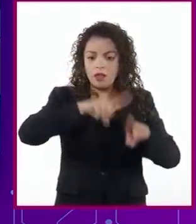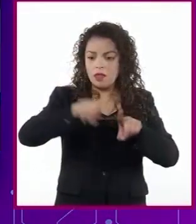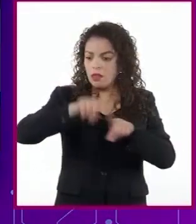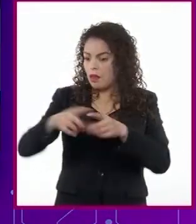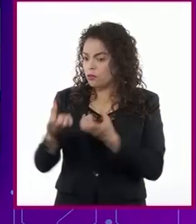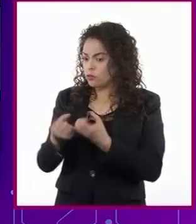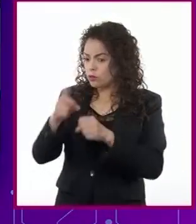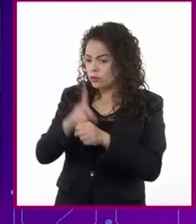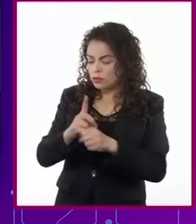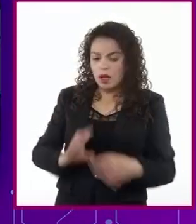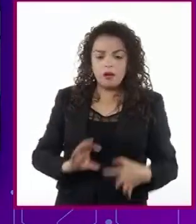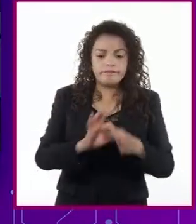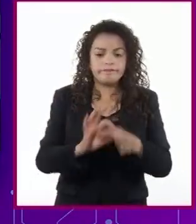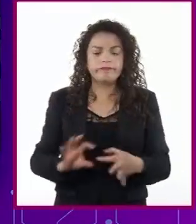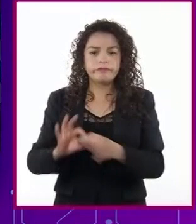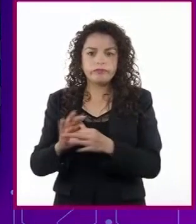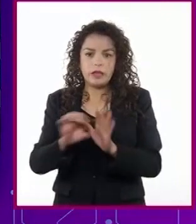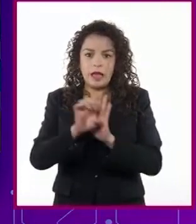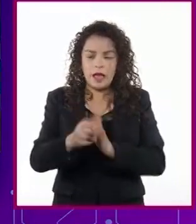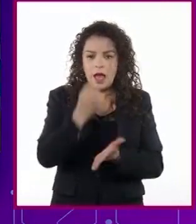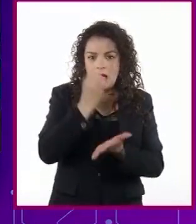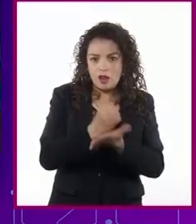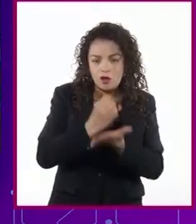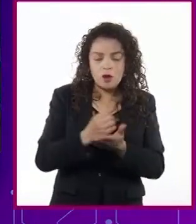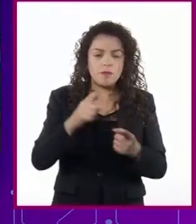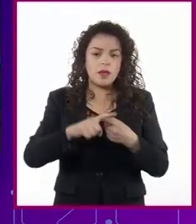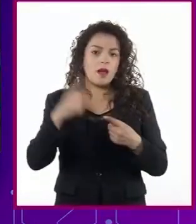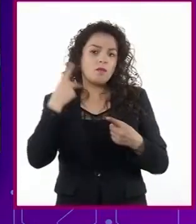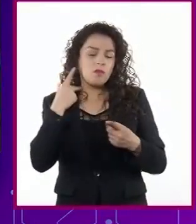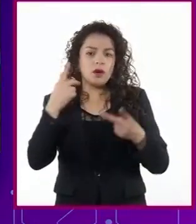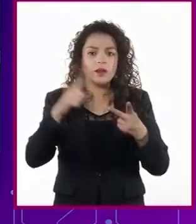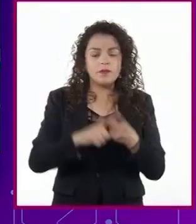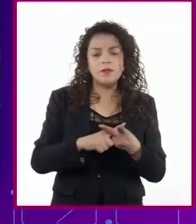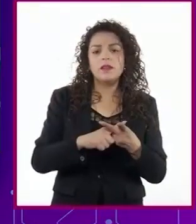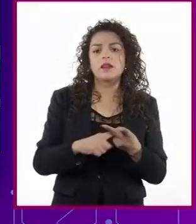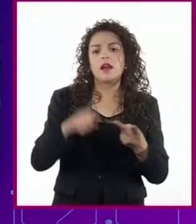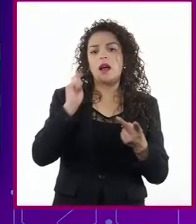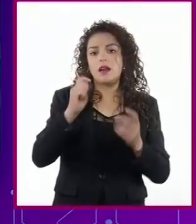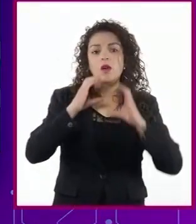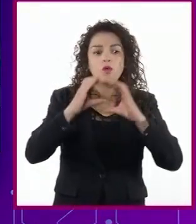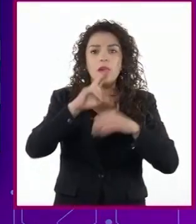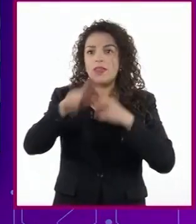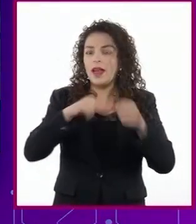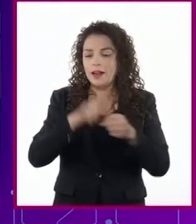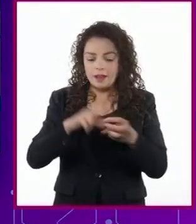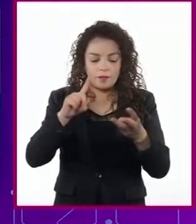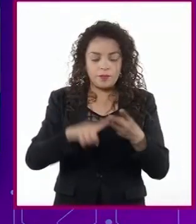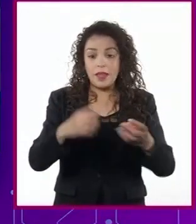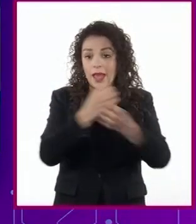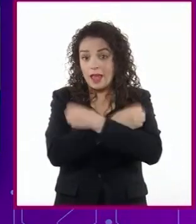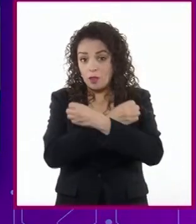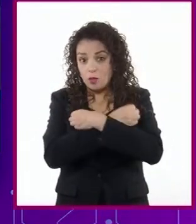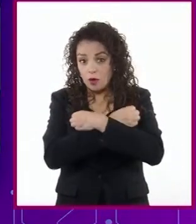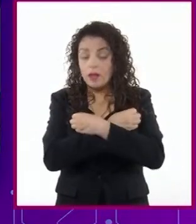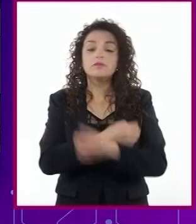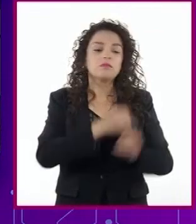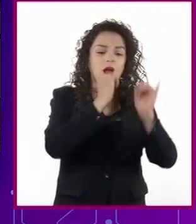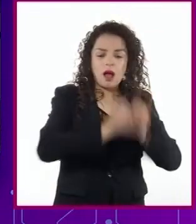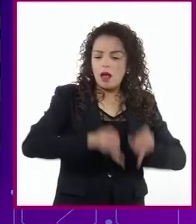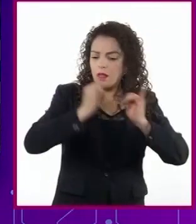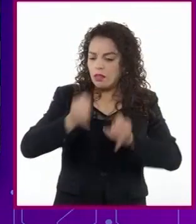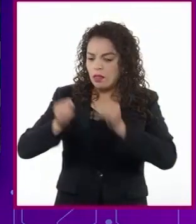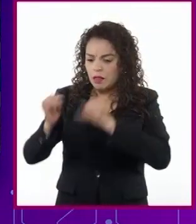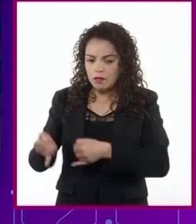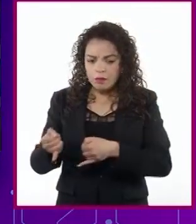sociedad, es decir, en la economía, política, ecología y, por supuesto, en la educación, y lo hace a nivel individual,